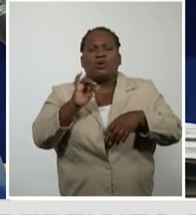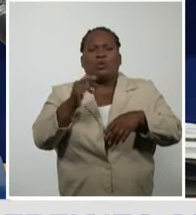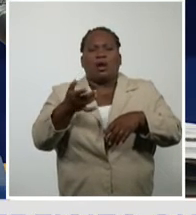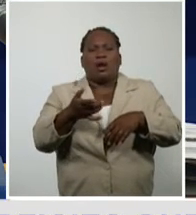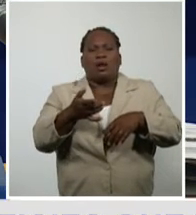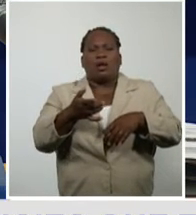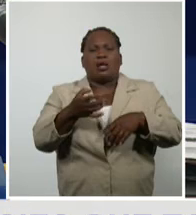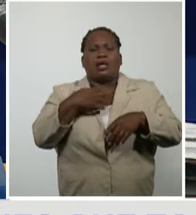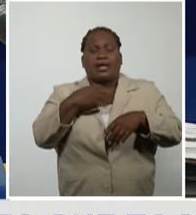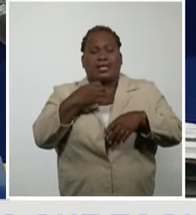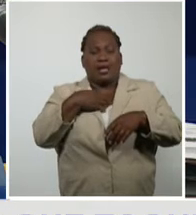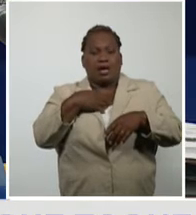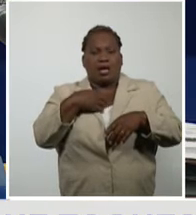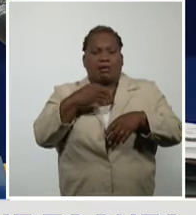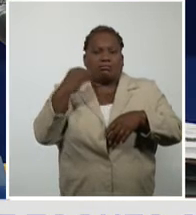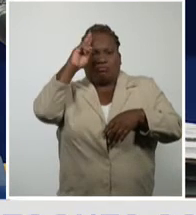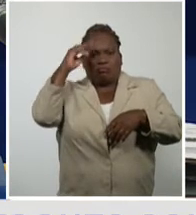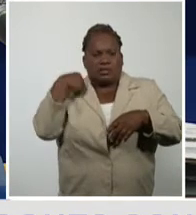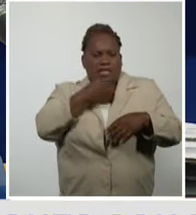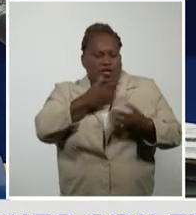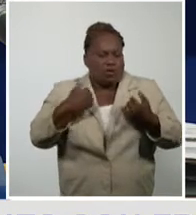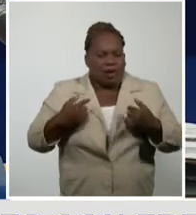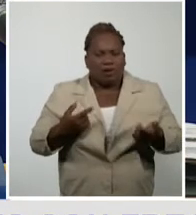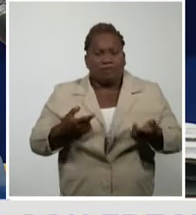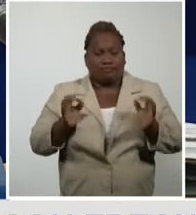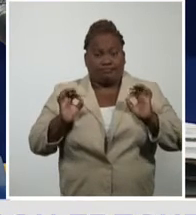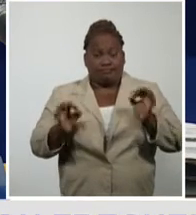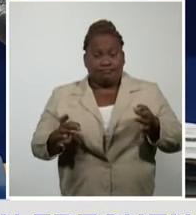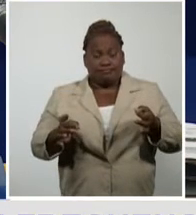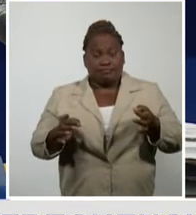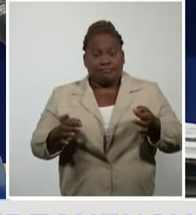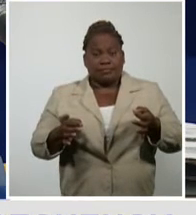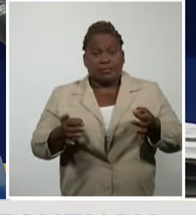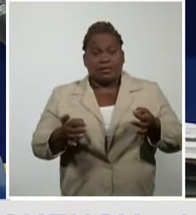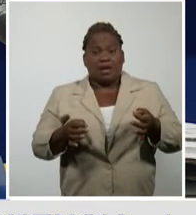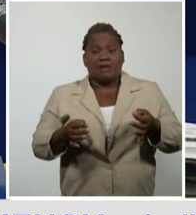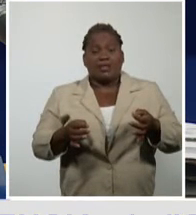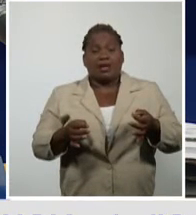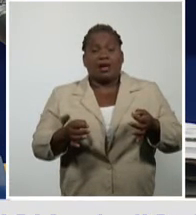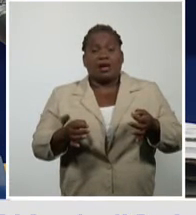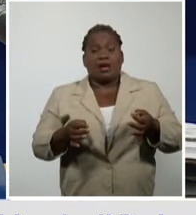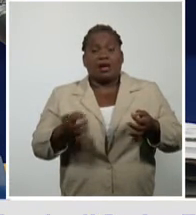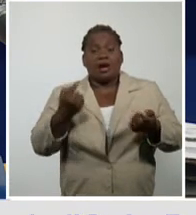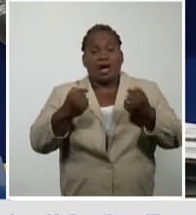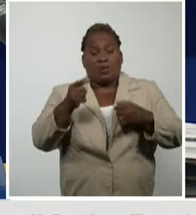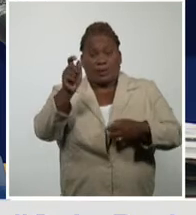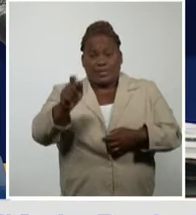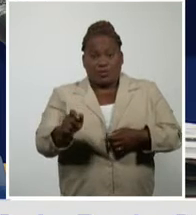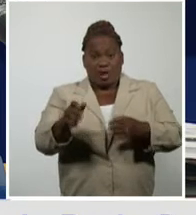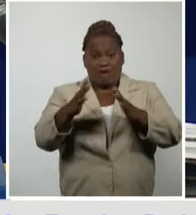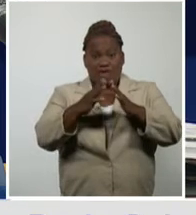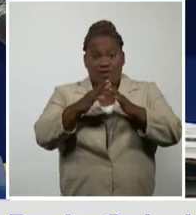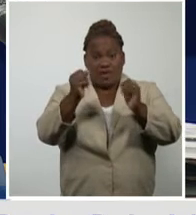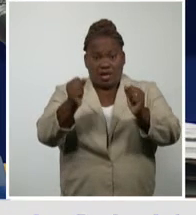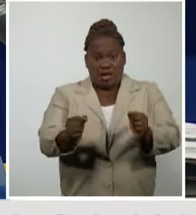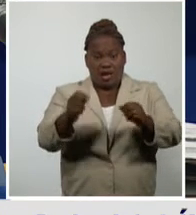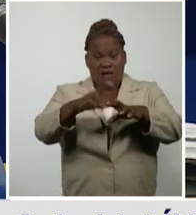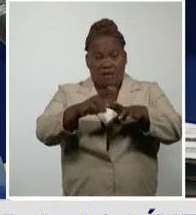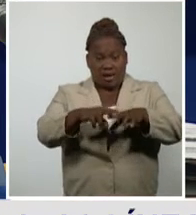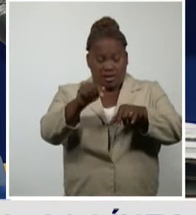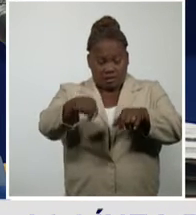alguna sintomatología. Es cierto que una buena parte de los que radican en La Habana,